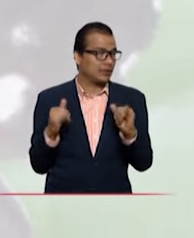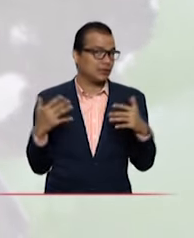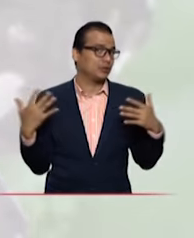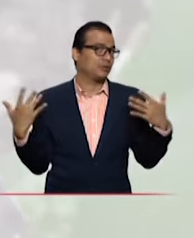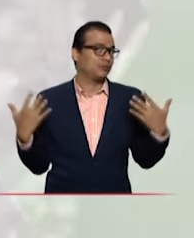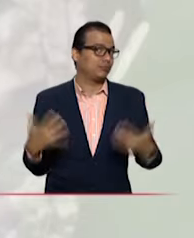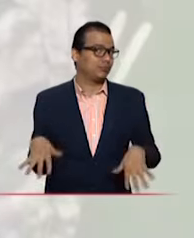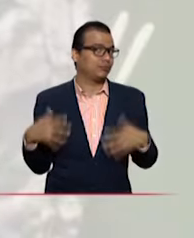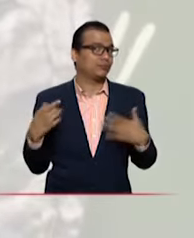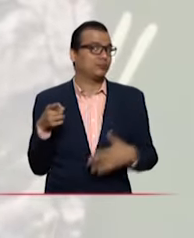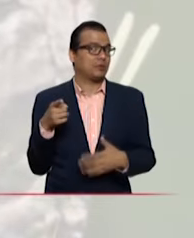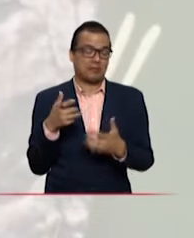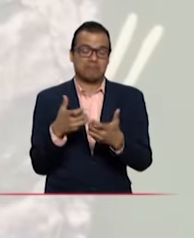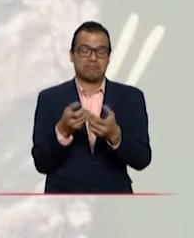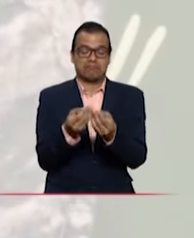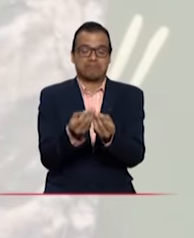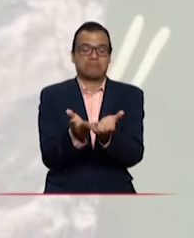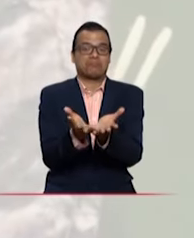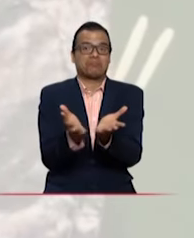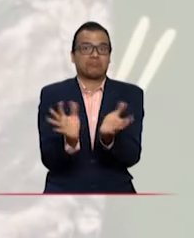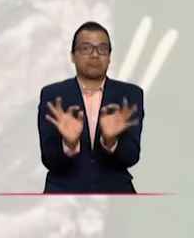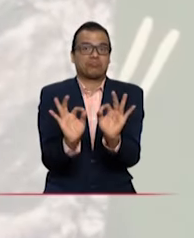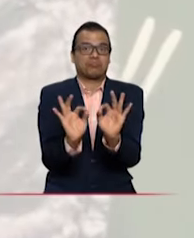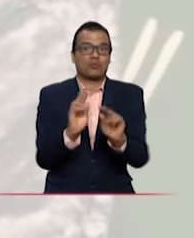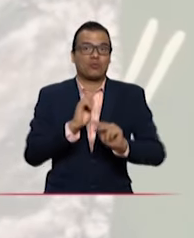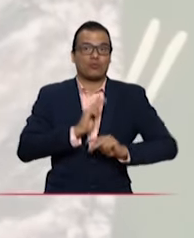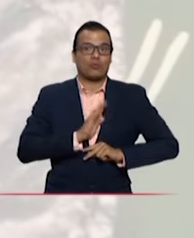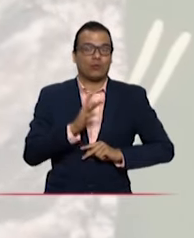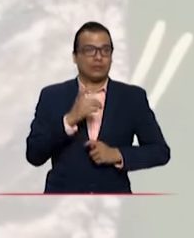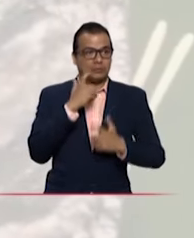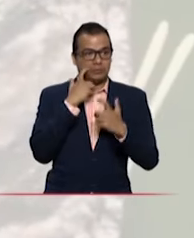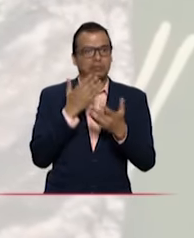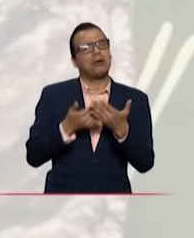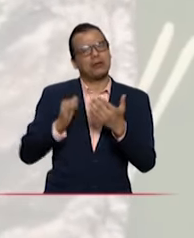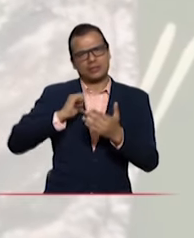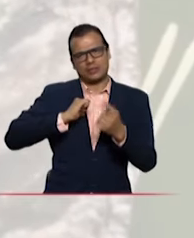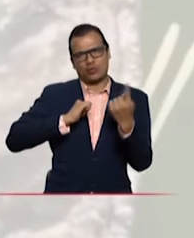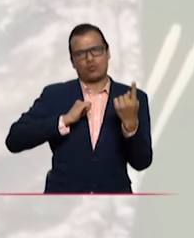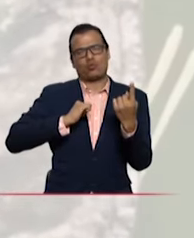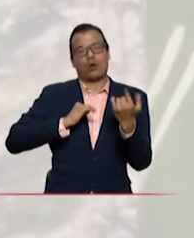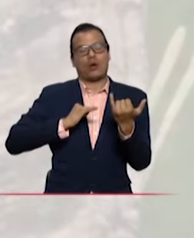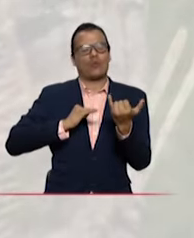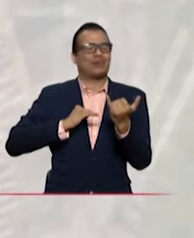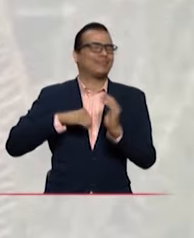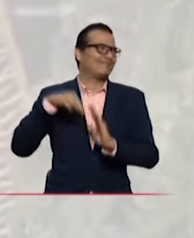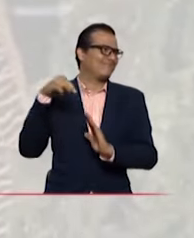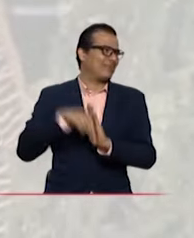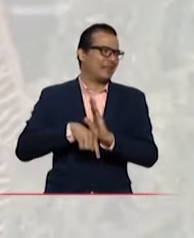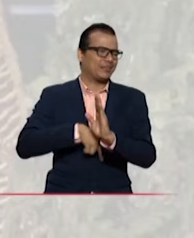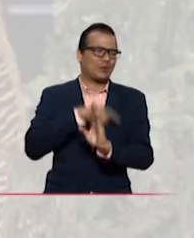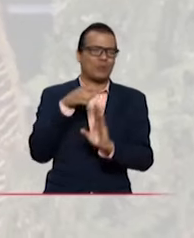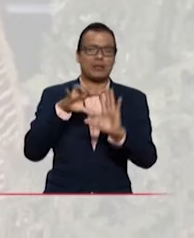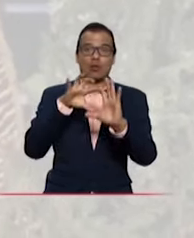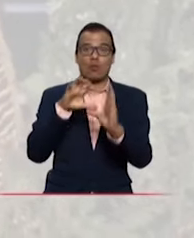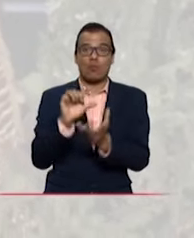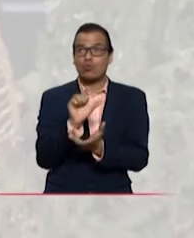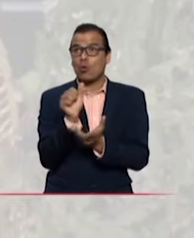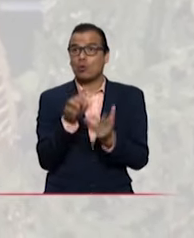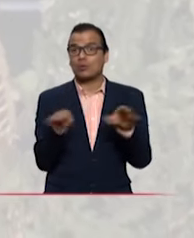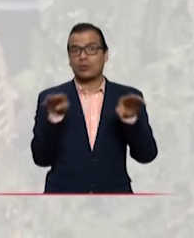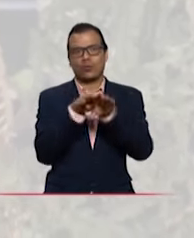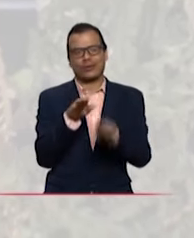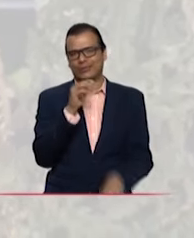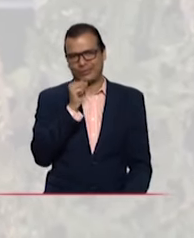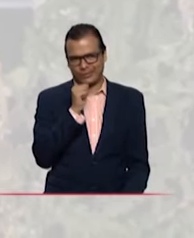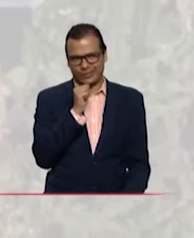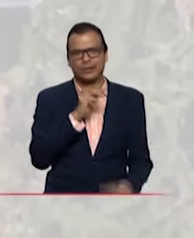guía bastante, bastante mejorada y me atrevería a decir que es la guía más completa del planeta. La idea es que la